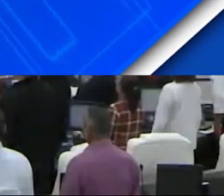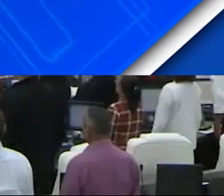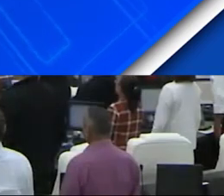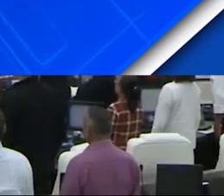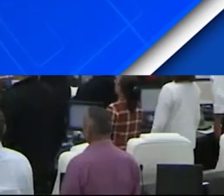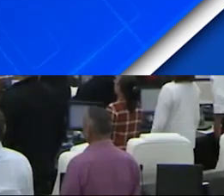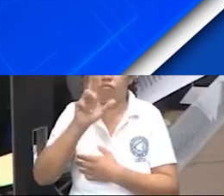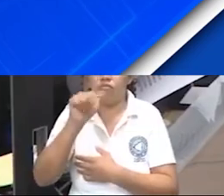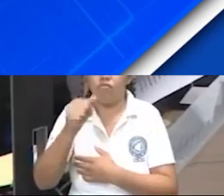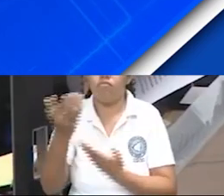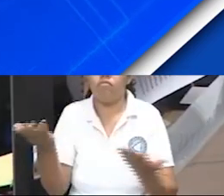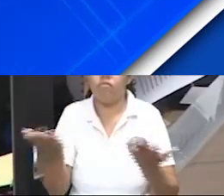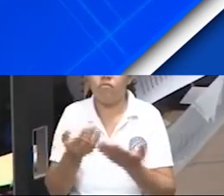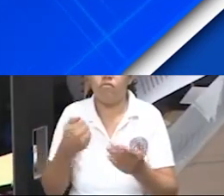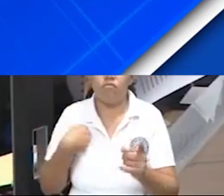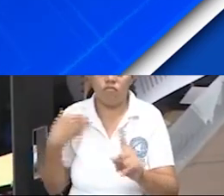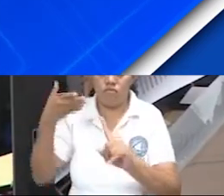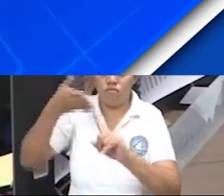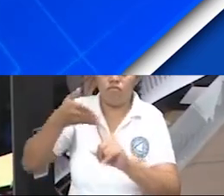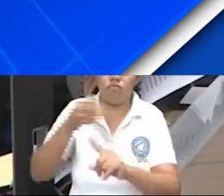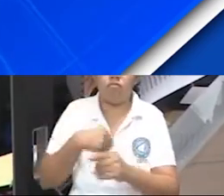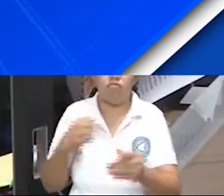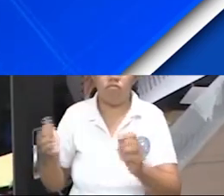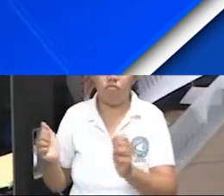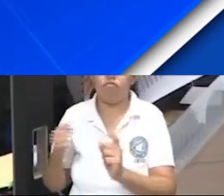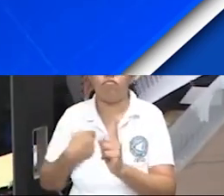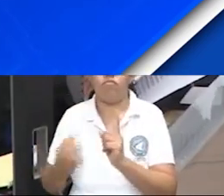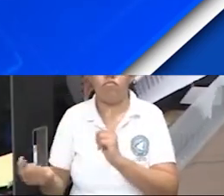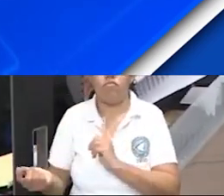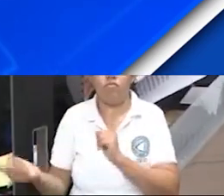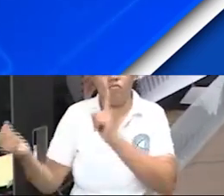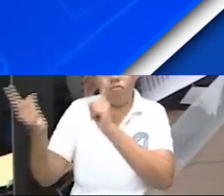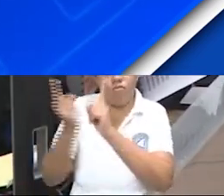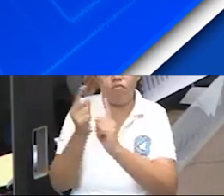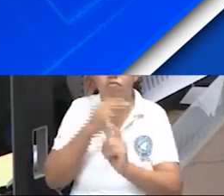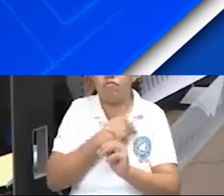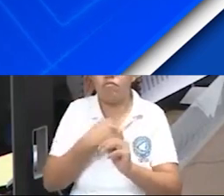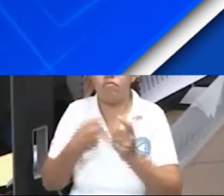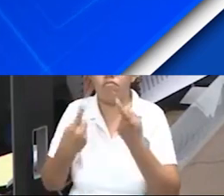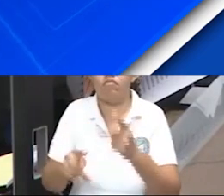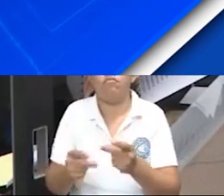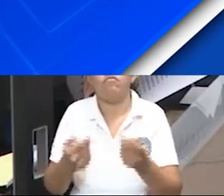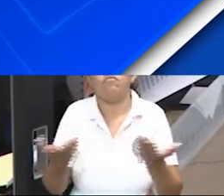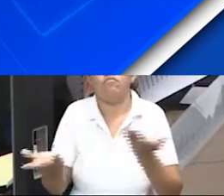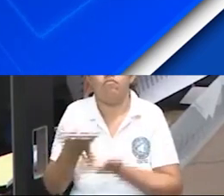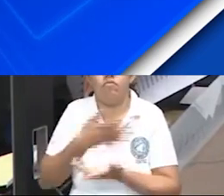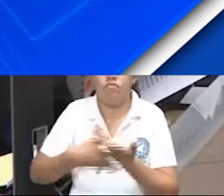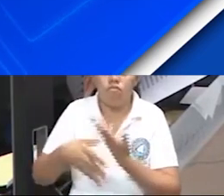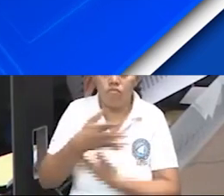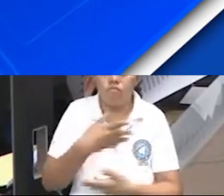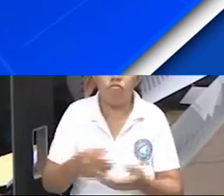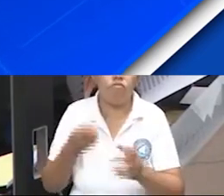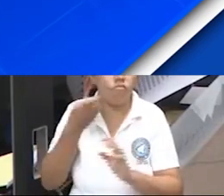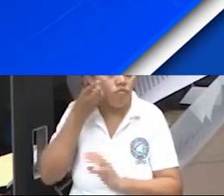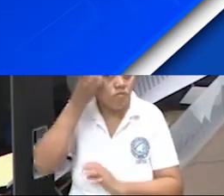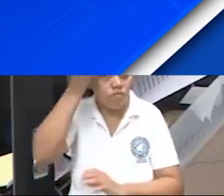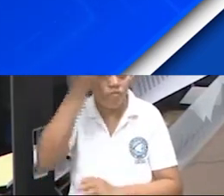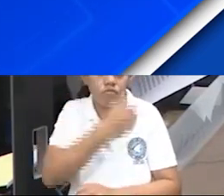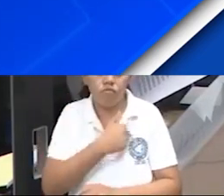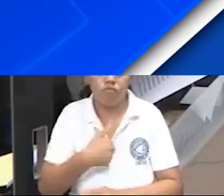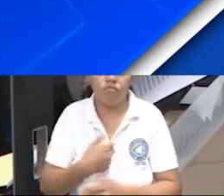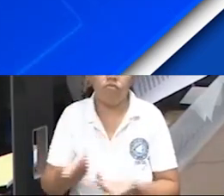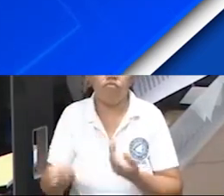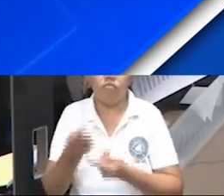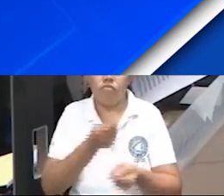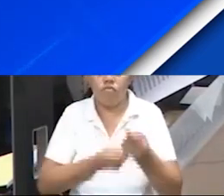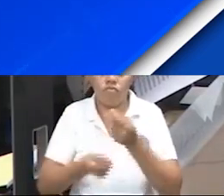Islámica de Irán. Tiene como ruta el acercamiento de nuestros pueblos, de nuestras instituciones en beneficio del desarrollo en el